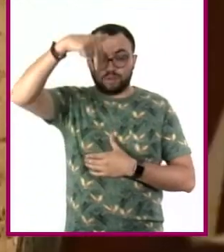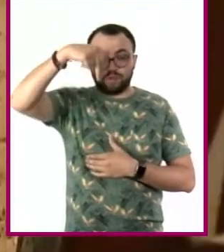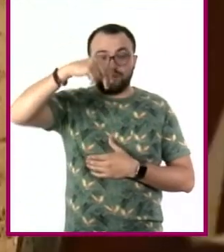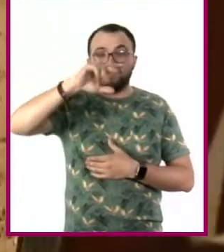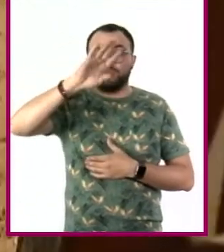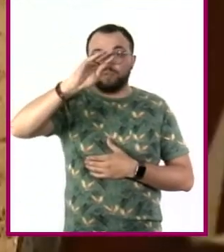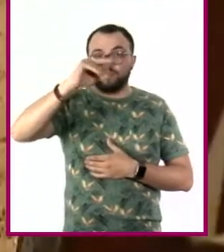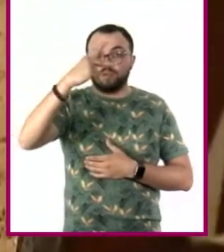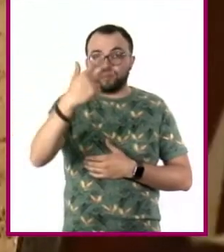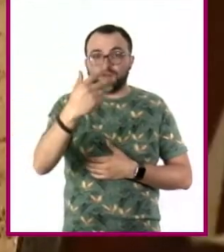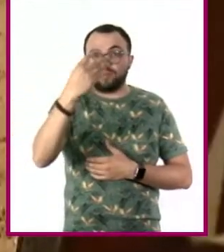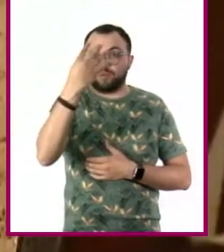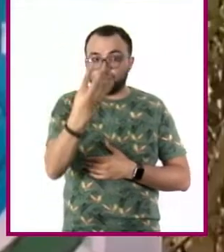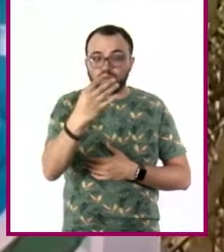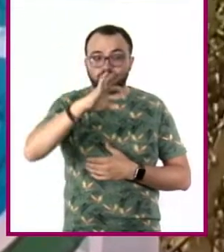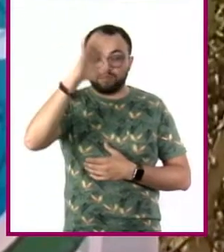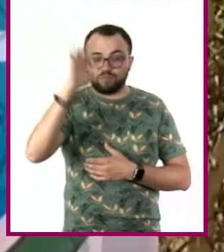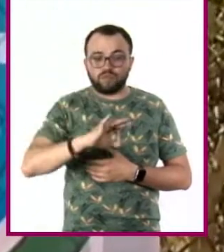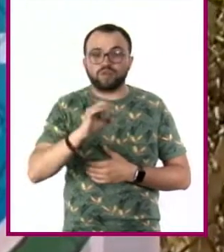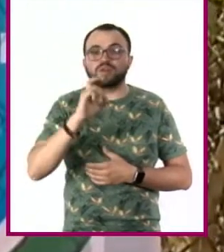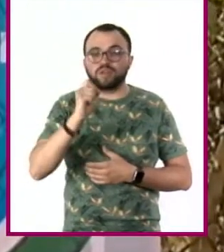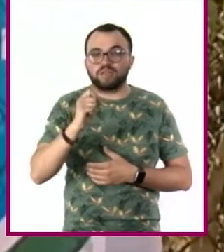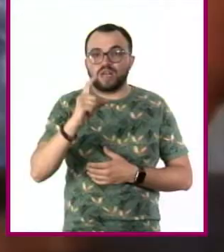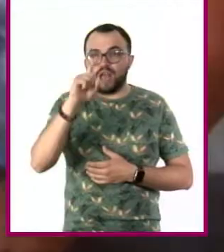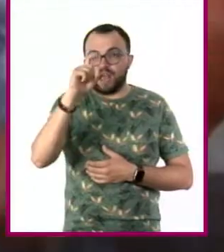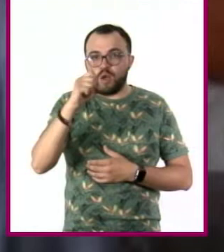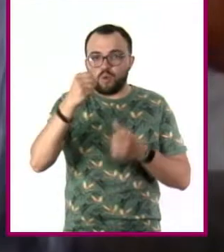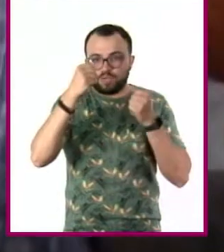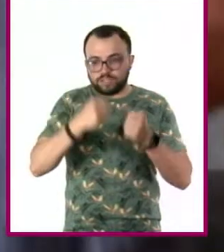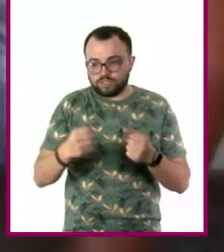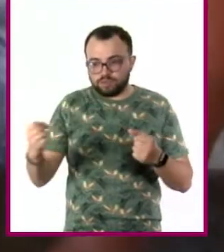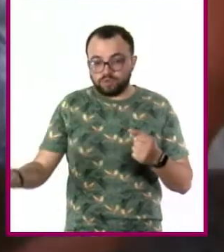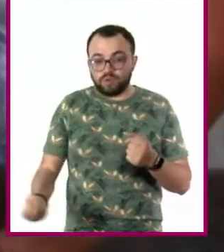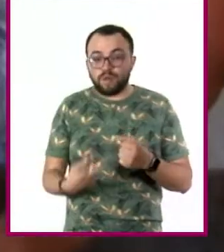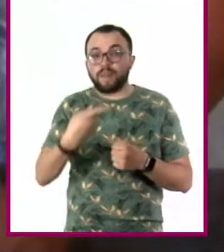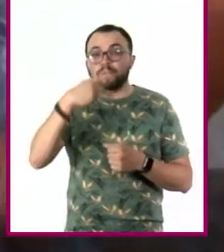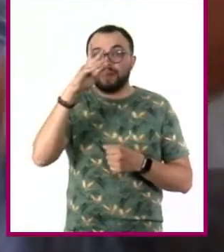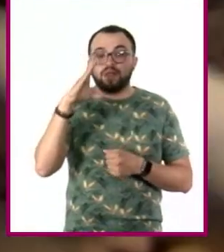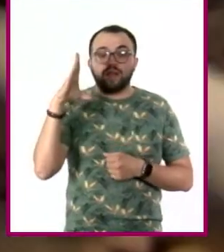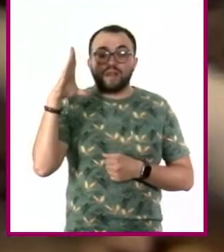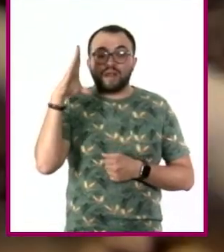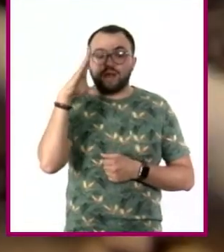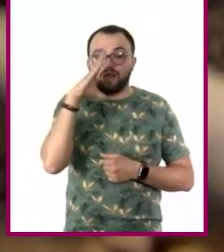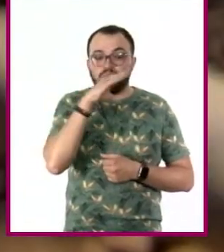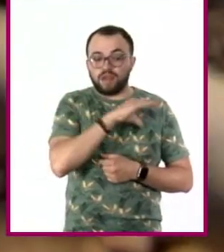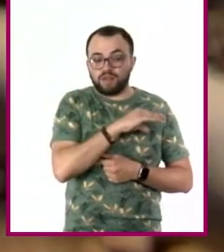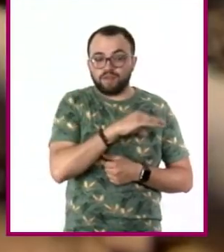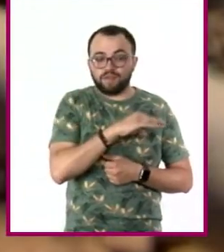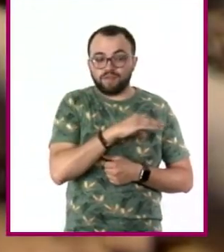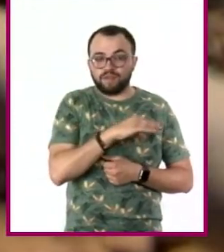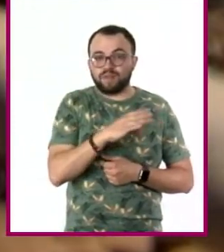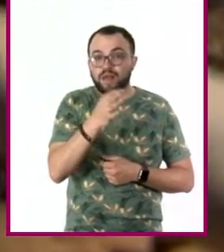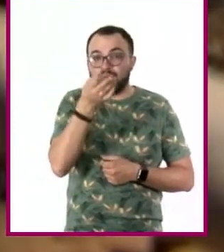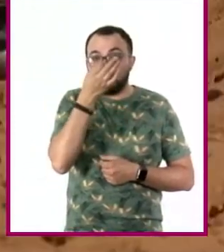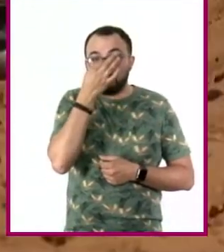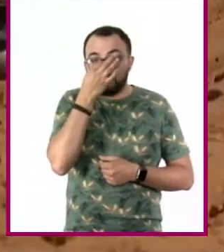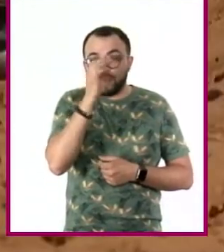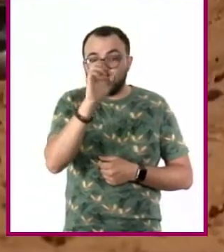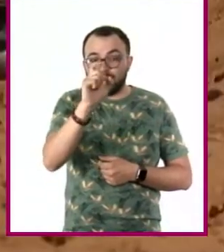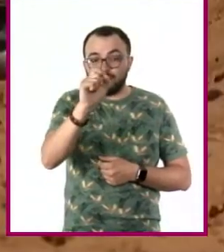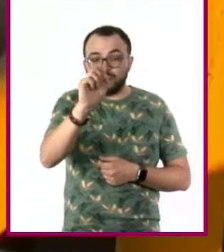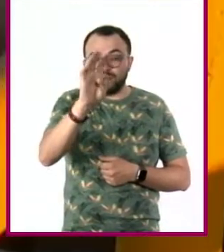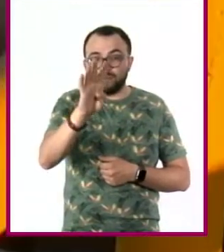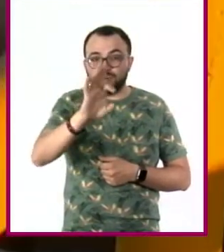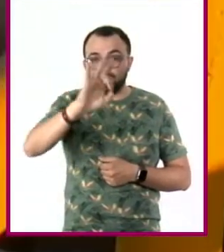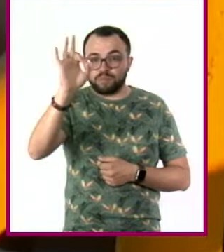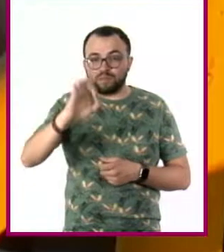de la población accede a fuentes de agua segura, mientras que en el África subsahariana apenas alcanza a ser el 24%